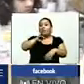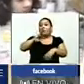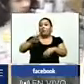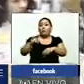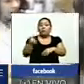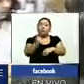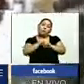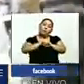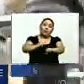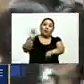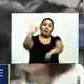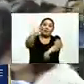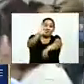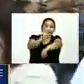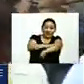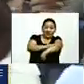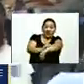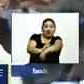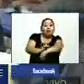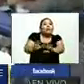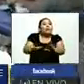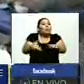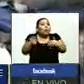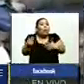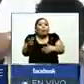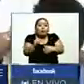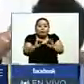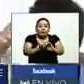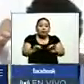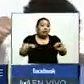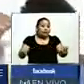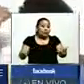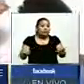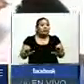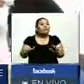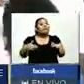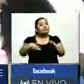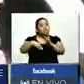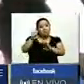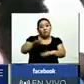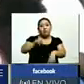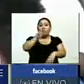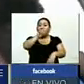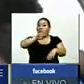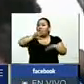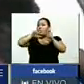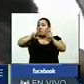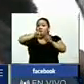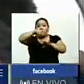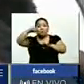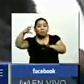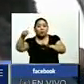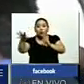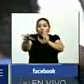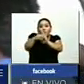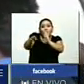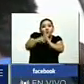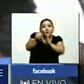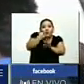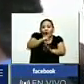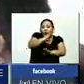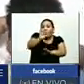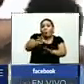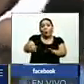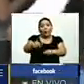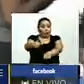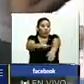54 muertes por dengue. La mayoría de víctimas son niños. Se reportan más de 28,000 contagios de esta enfermedad. Mientras que en